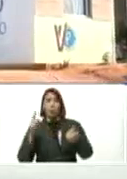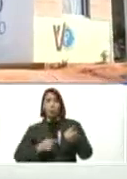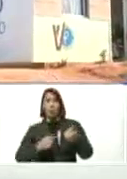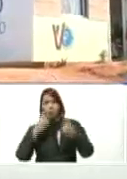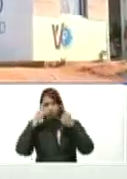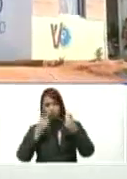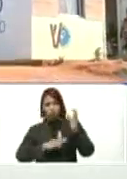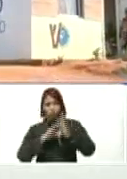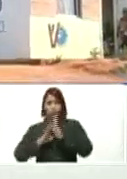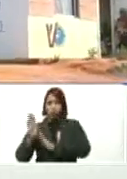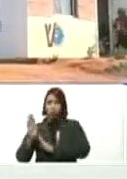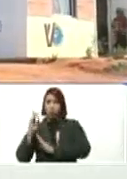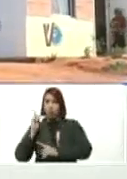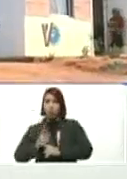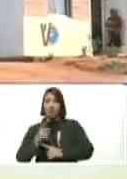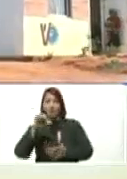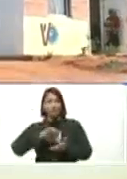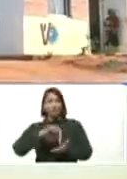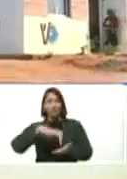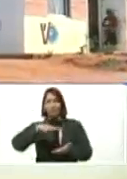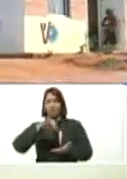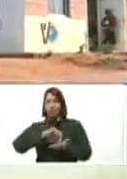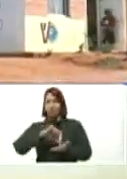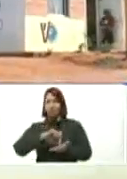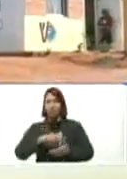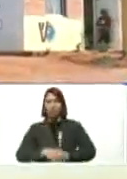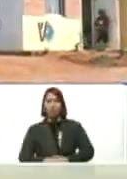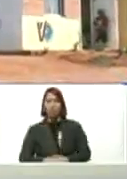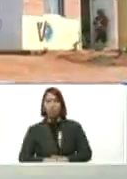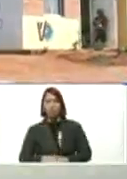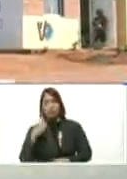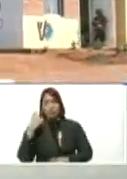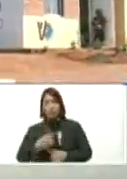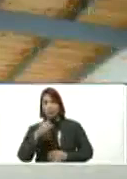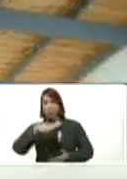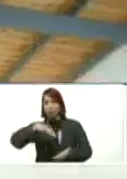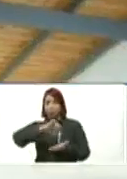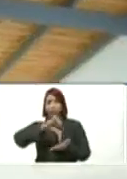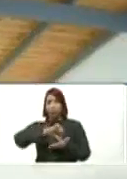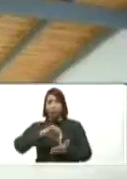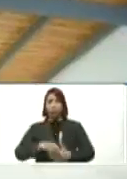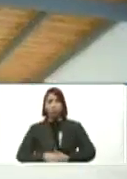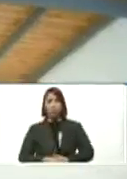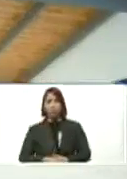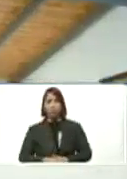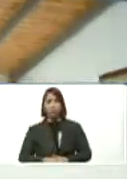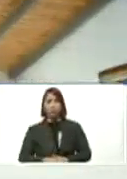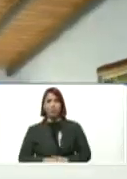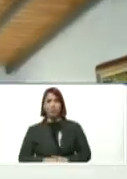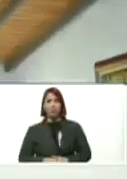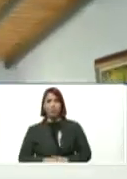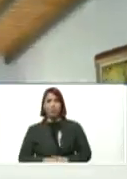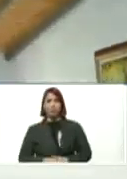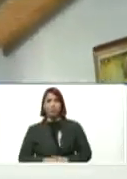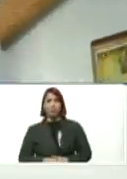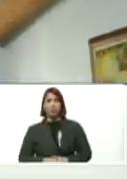Emprendedores. Tiene que ser el epicentro. Tiene que ser el epicentro. Bueno,